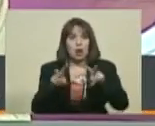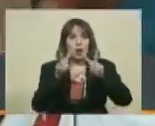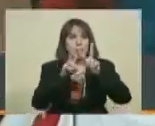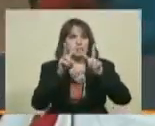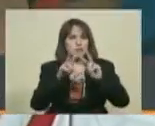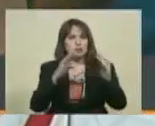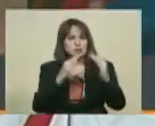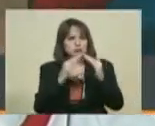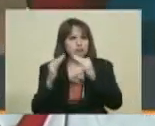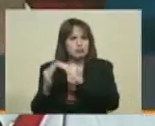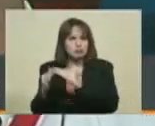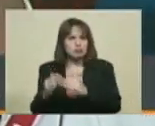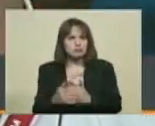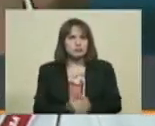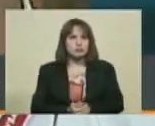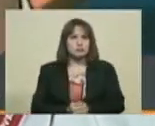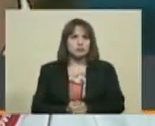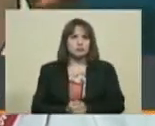Venezuela.